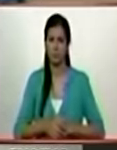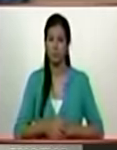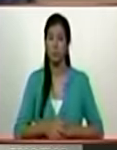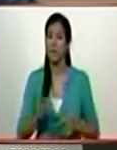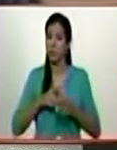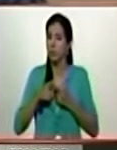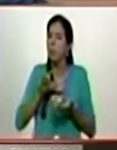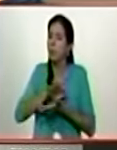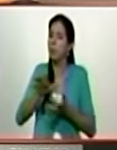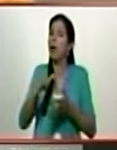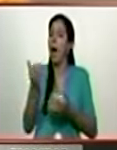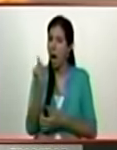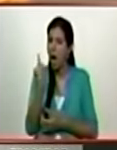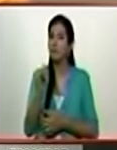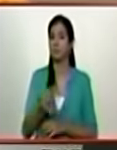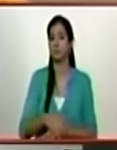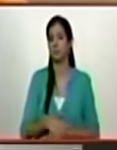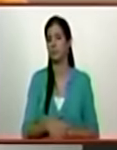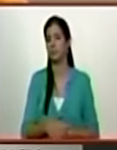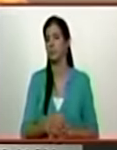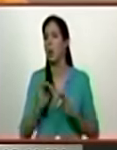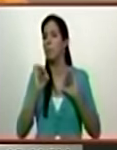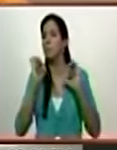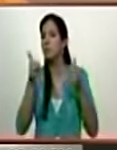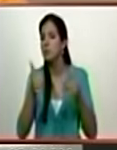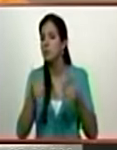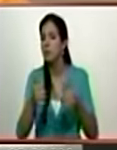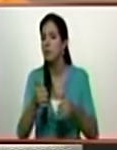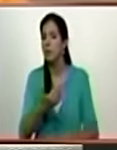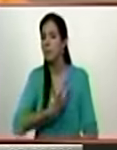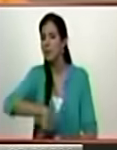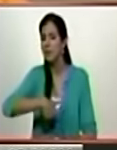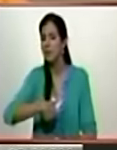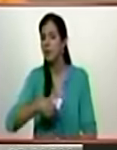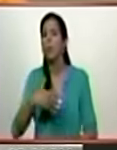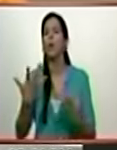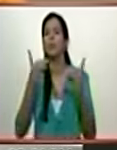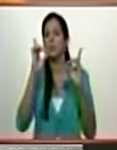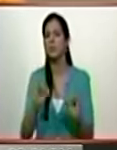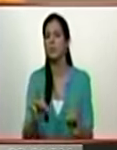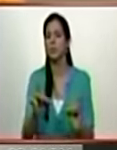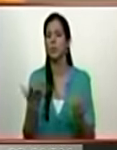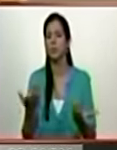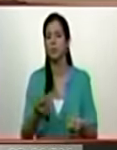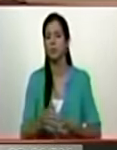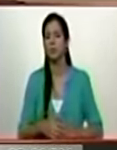Entonces, el problema existe desde ¿cuándo fue que tomó la decisión el hermano presidente? El miércoles.